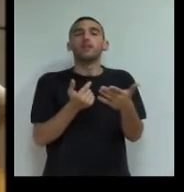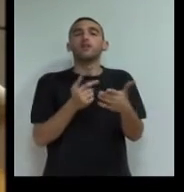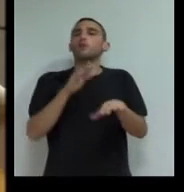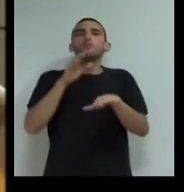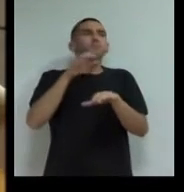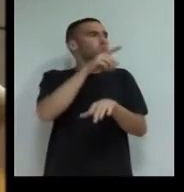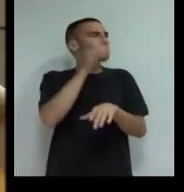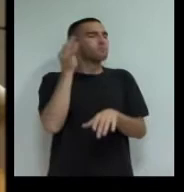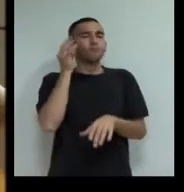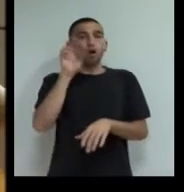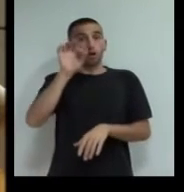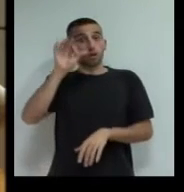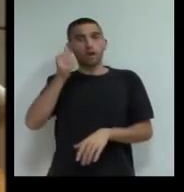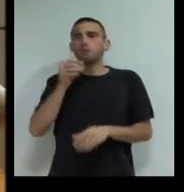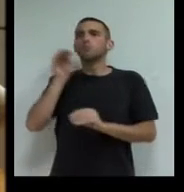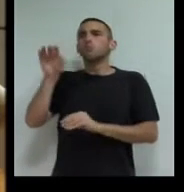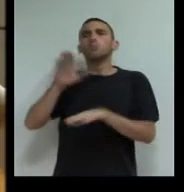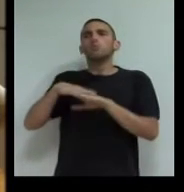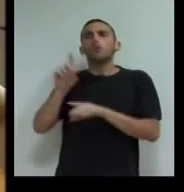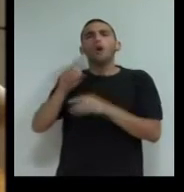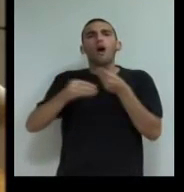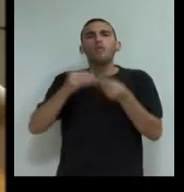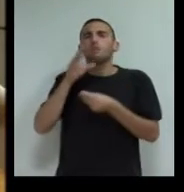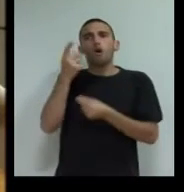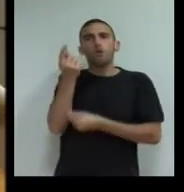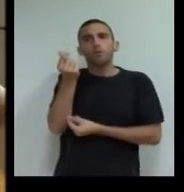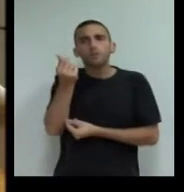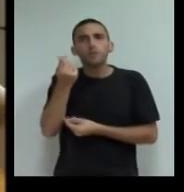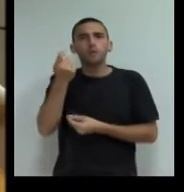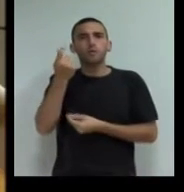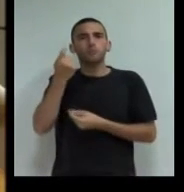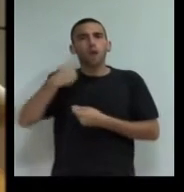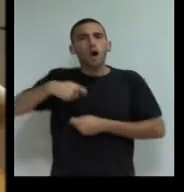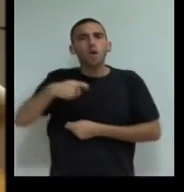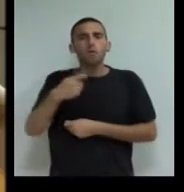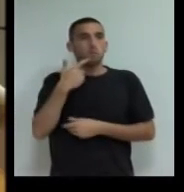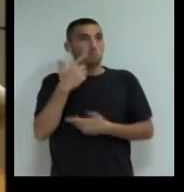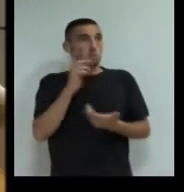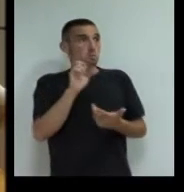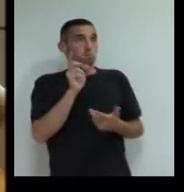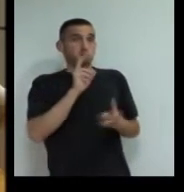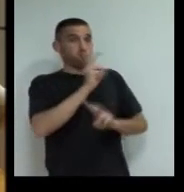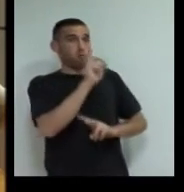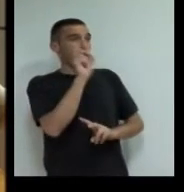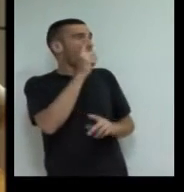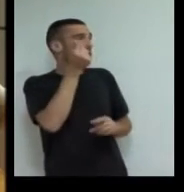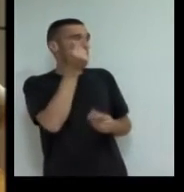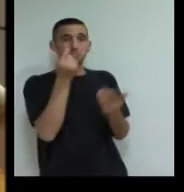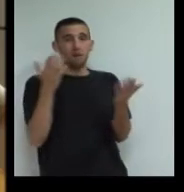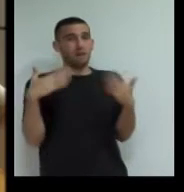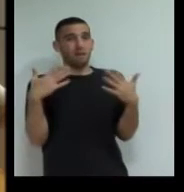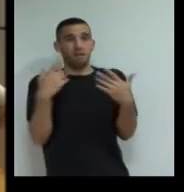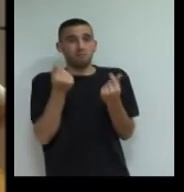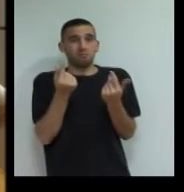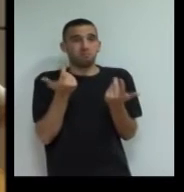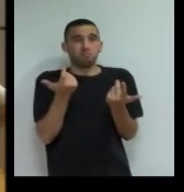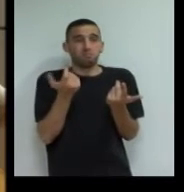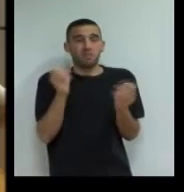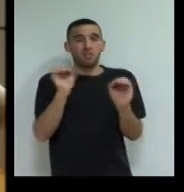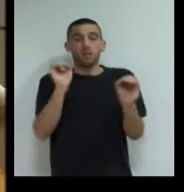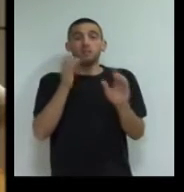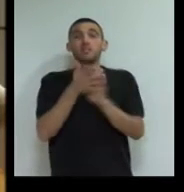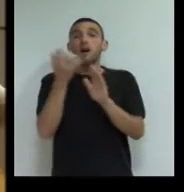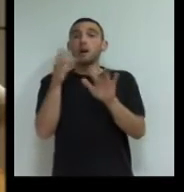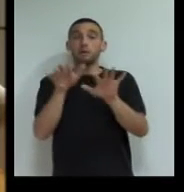de sensibilización. Te diría vagancia, te diría... No, coste no hay ninguno. Coste no creo. No, porque es introducir